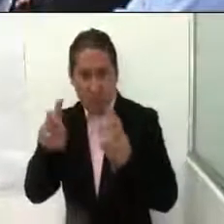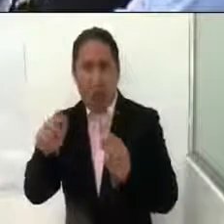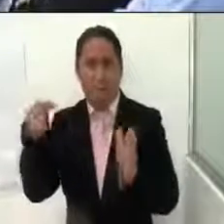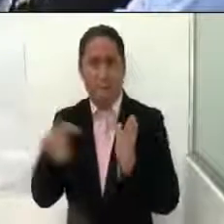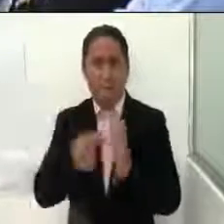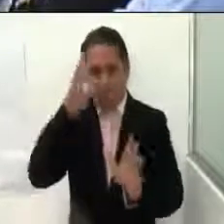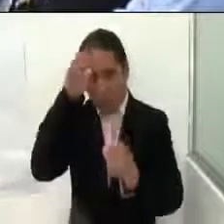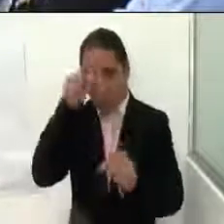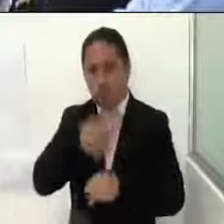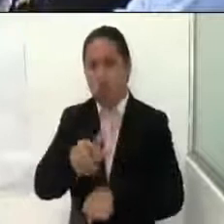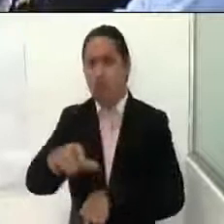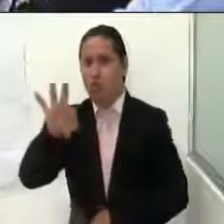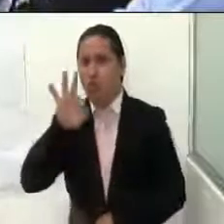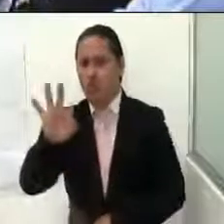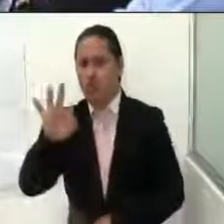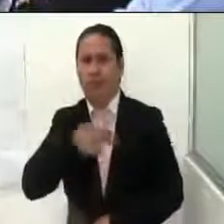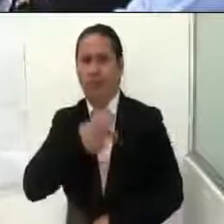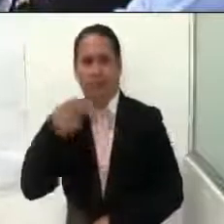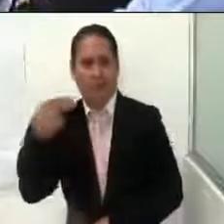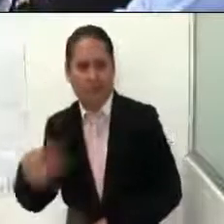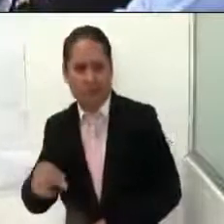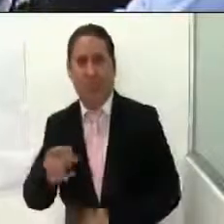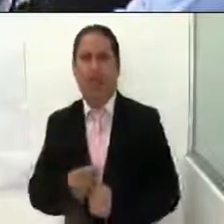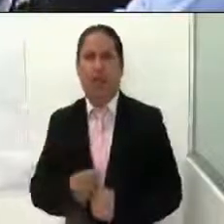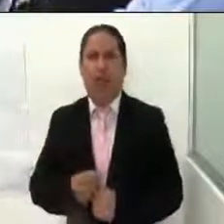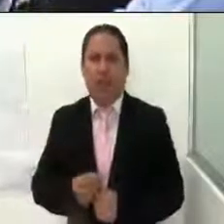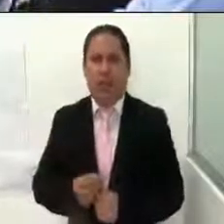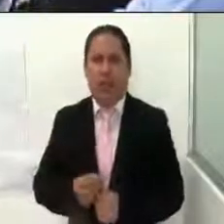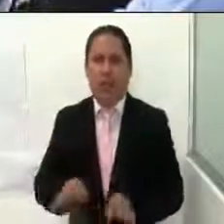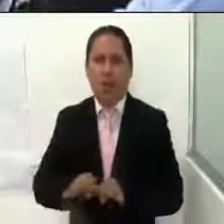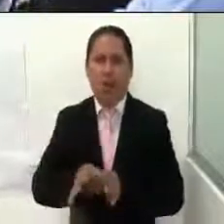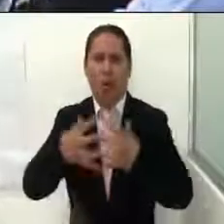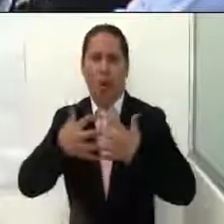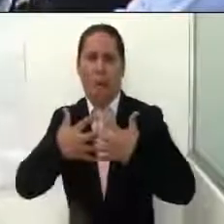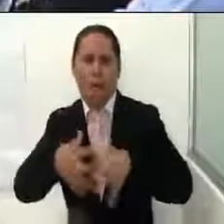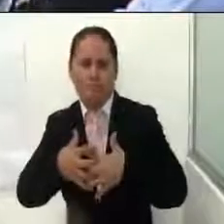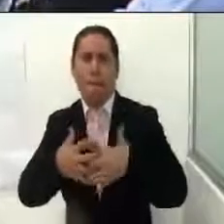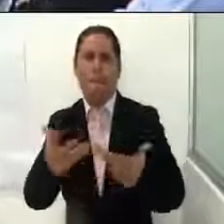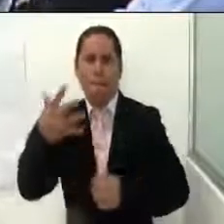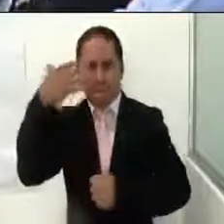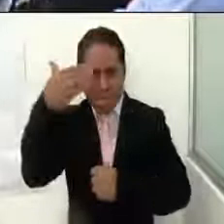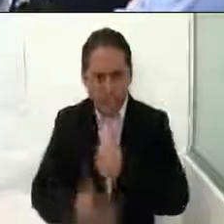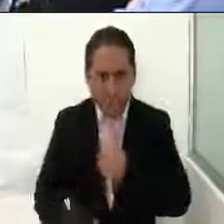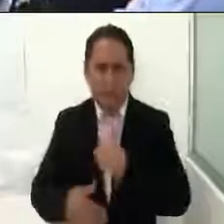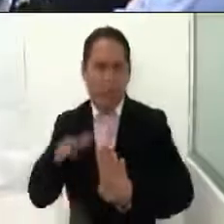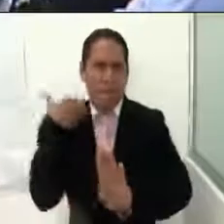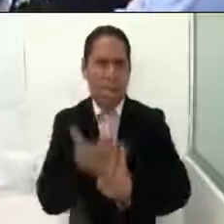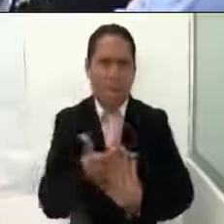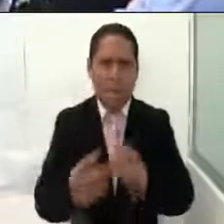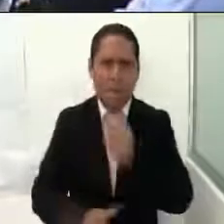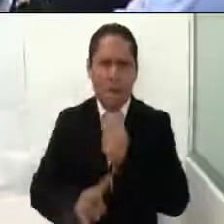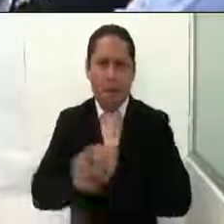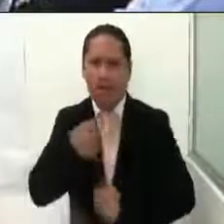denominado puesta en marcha del mecanismo estatal para poner fin a la violencia contra la niñez